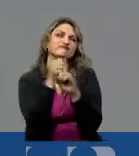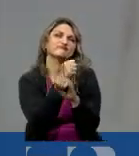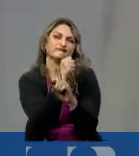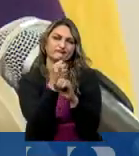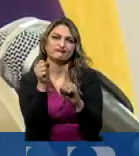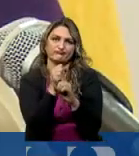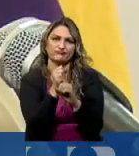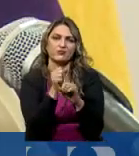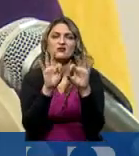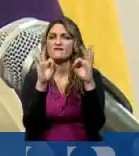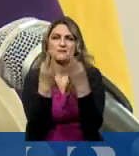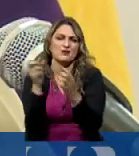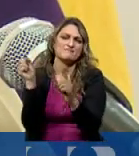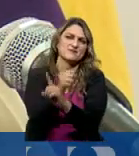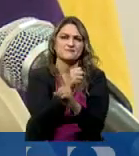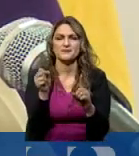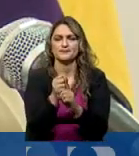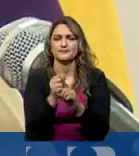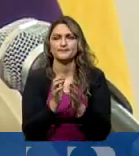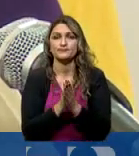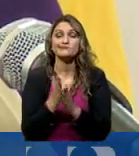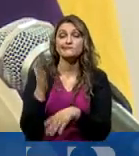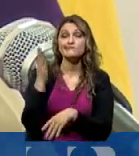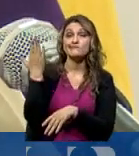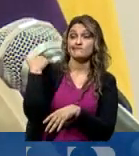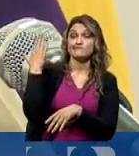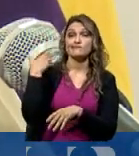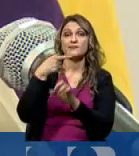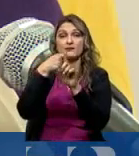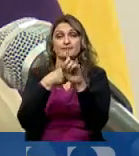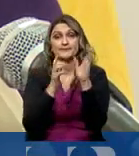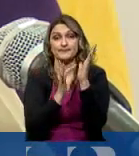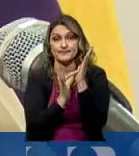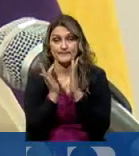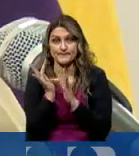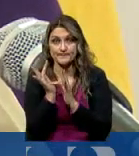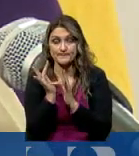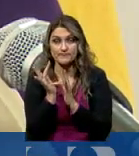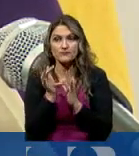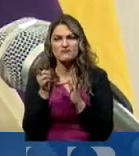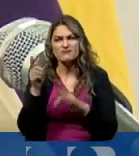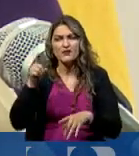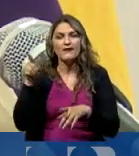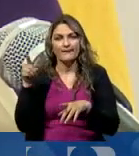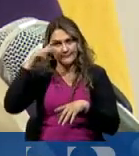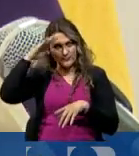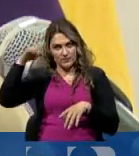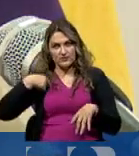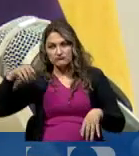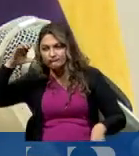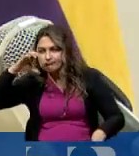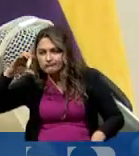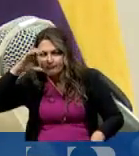núcleo familiar realizaron durante el mes de abril todas las investigaciones con la finalidad de localizar a estos ciudadanos